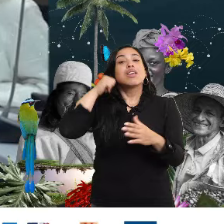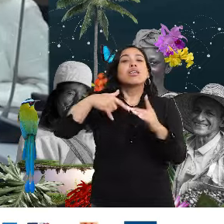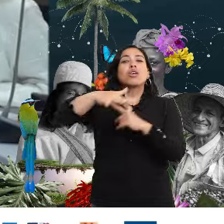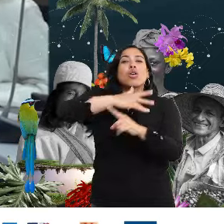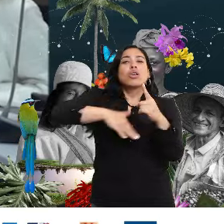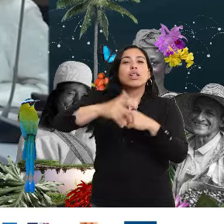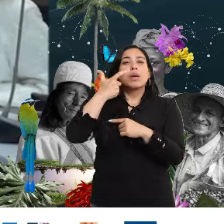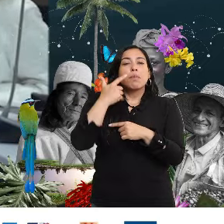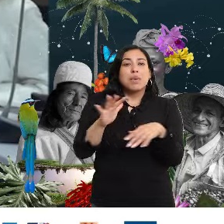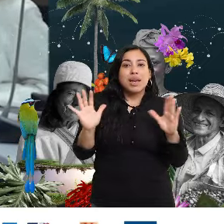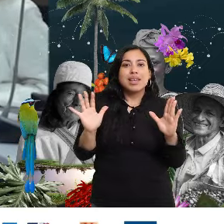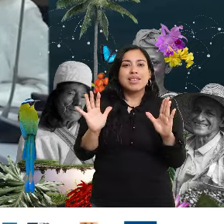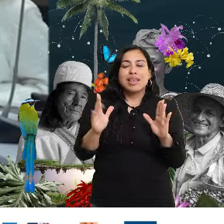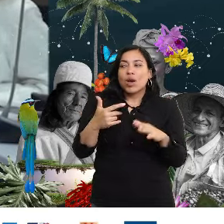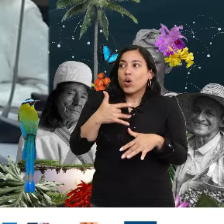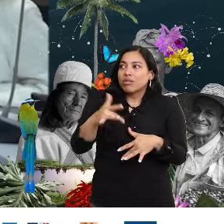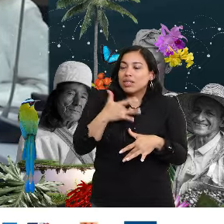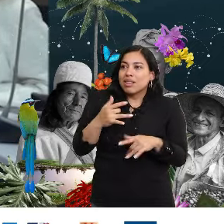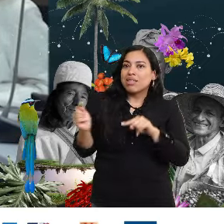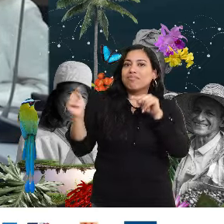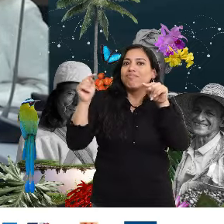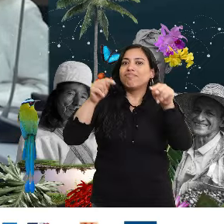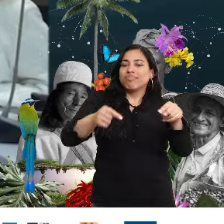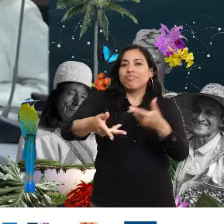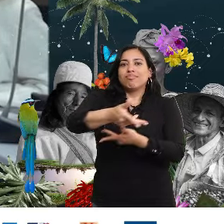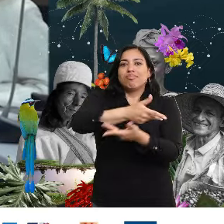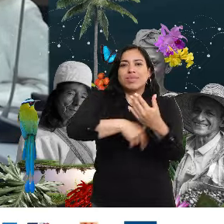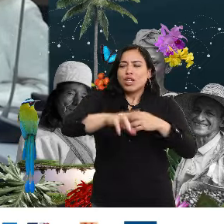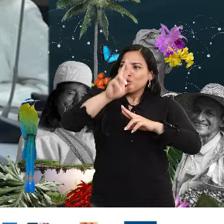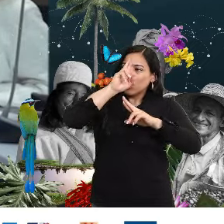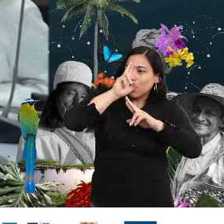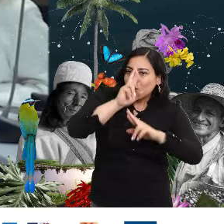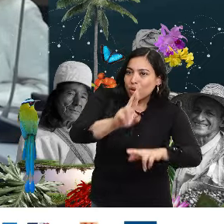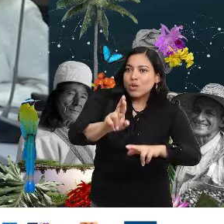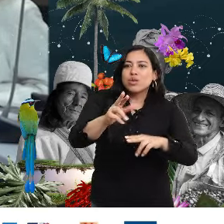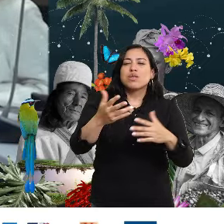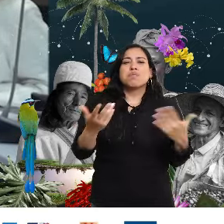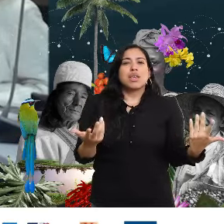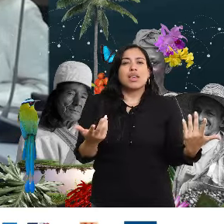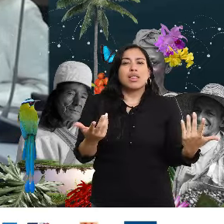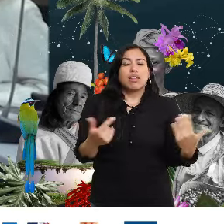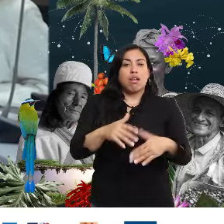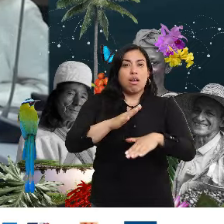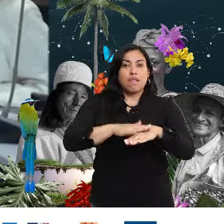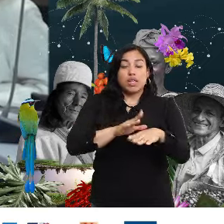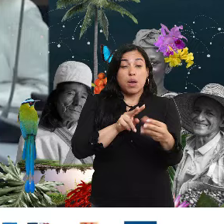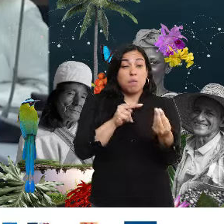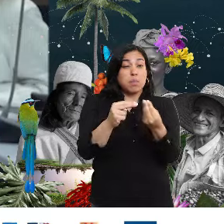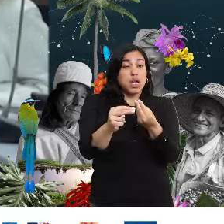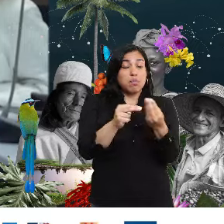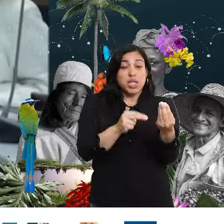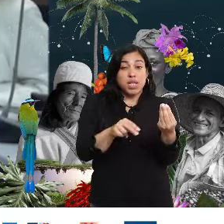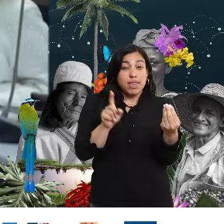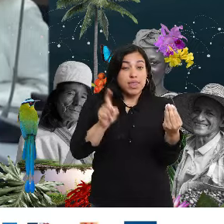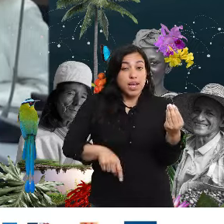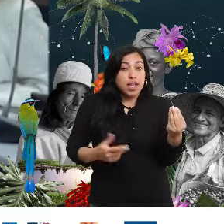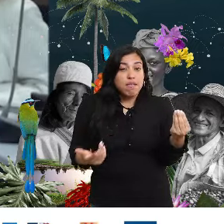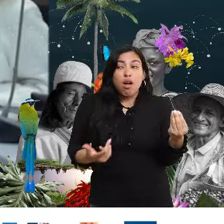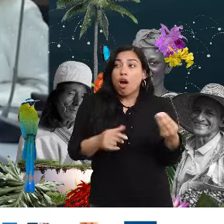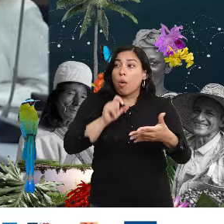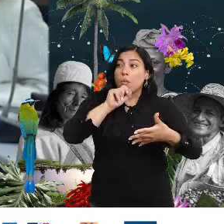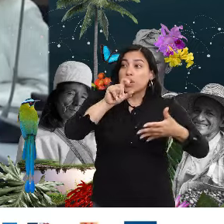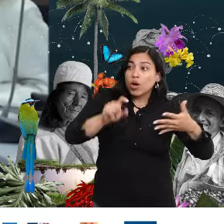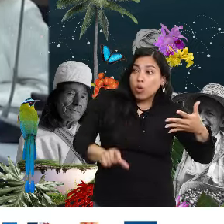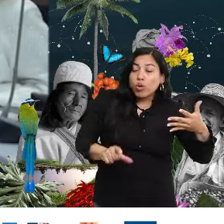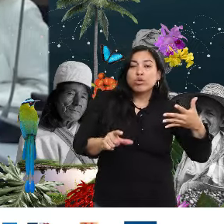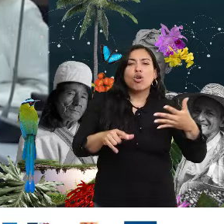contrario, hoy se sienta parte de ese reconocimiento de que esa no es una perspectiva menor, que esto no es una consulta, no es un